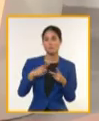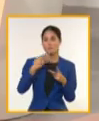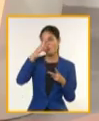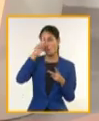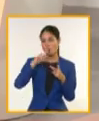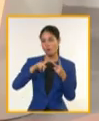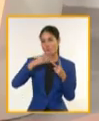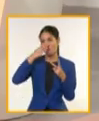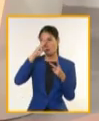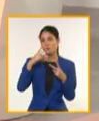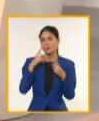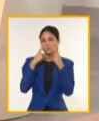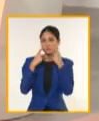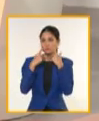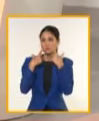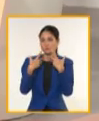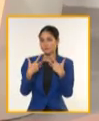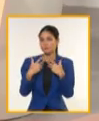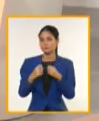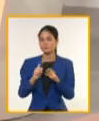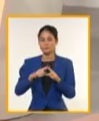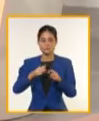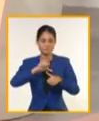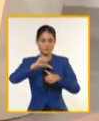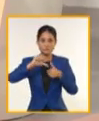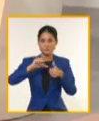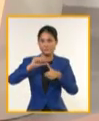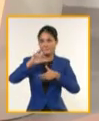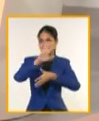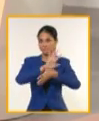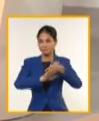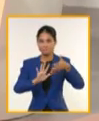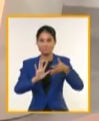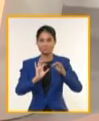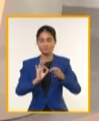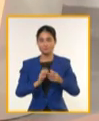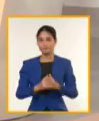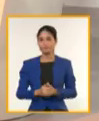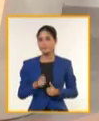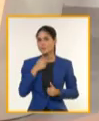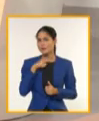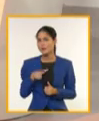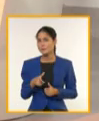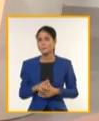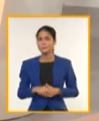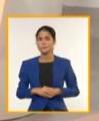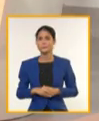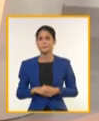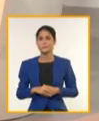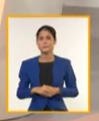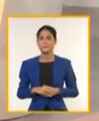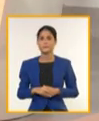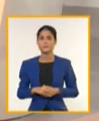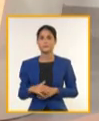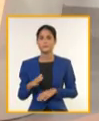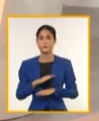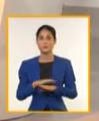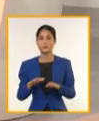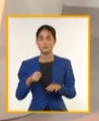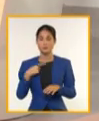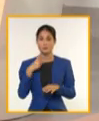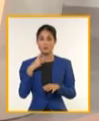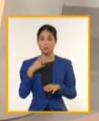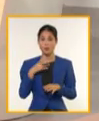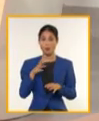la relación de China con el Caribe. Por ejemplo, ese desembarco de China en el Caribe, y